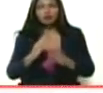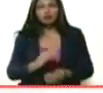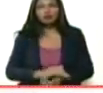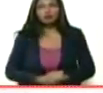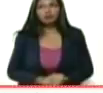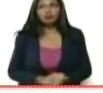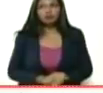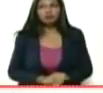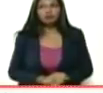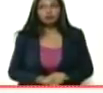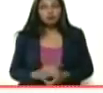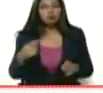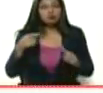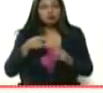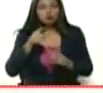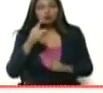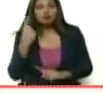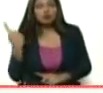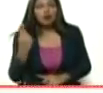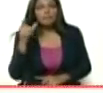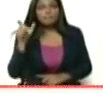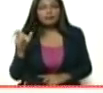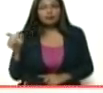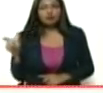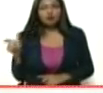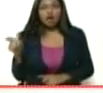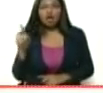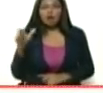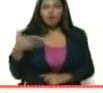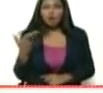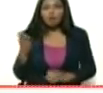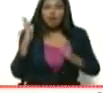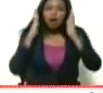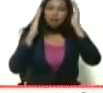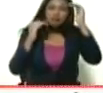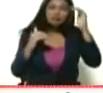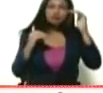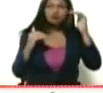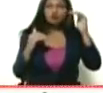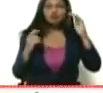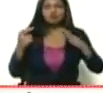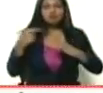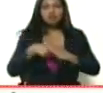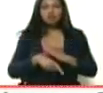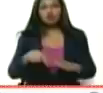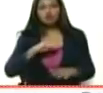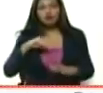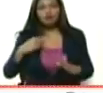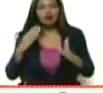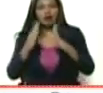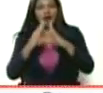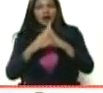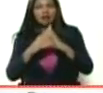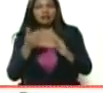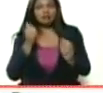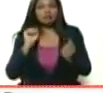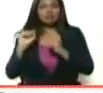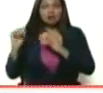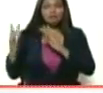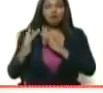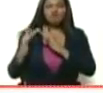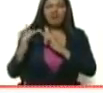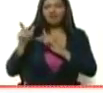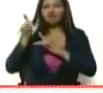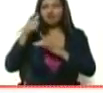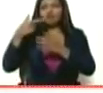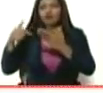se designe una sola persona para que sea atendido dentro del hogar y que evite el contacto con